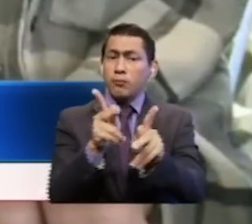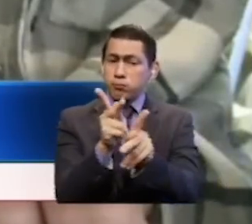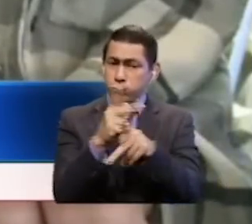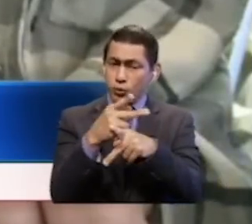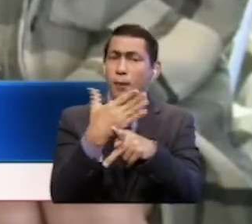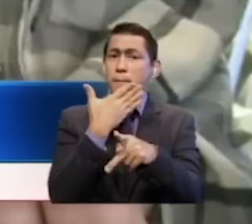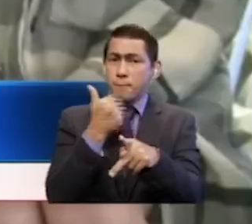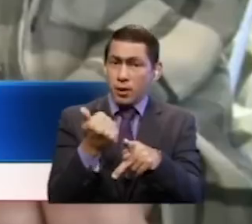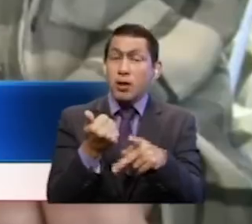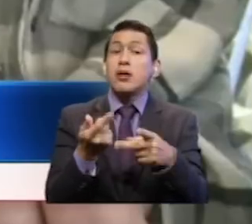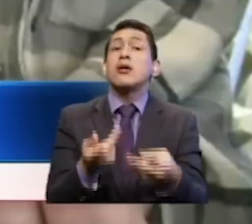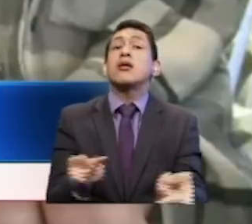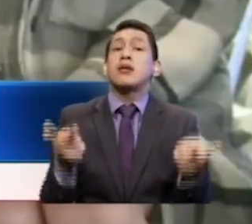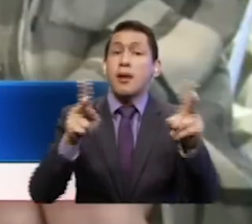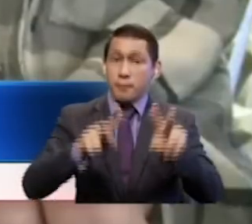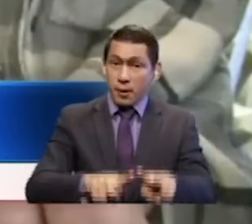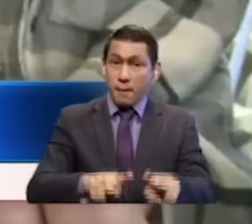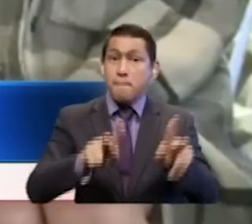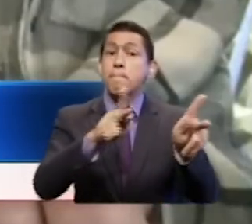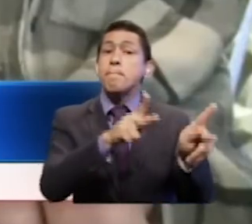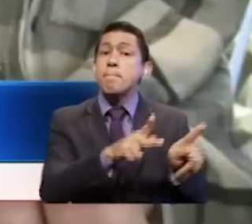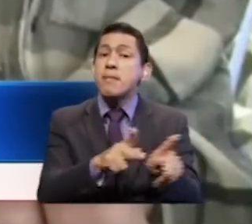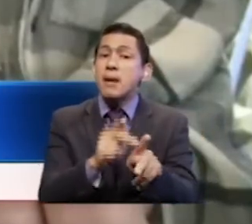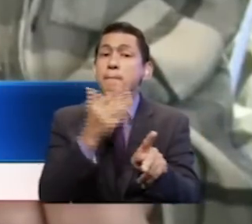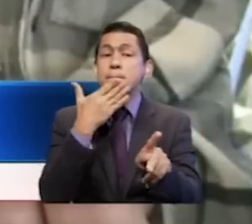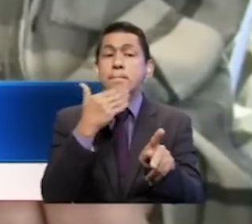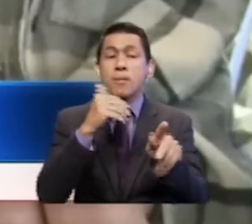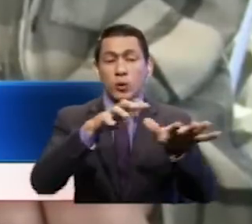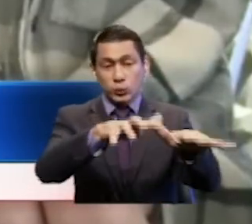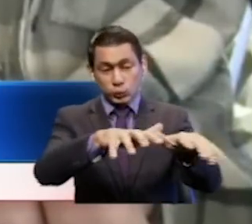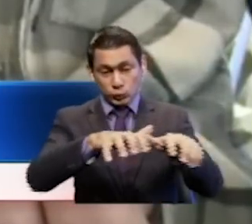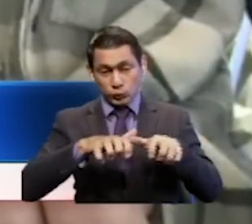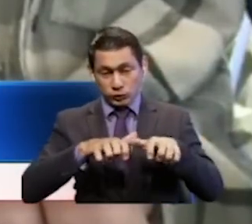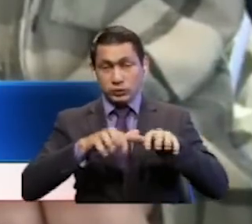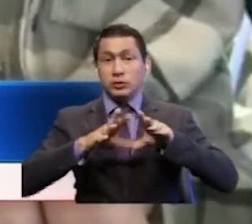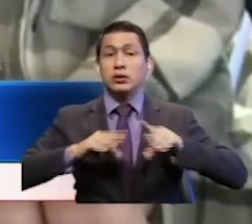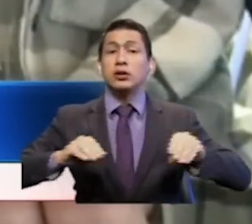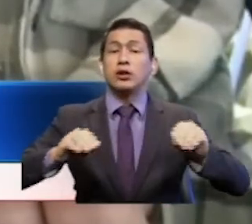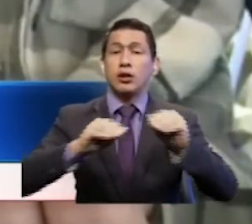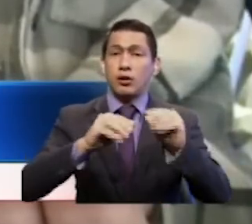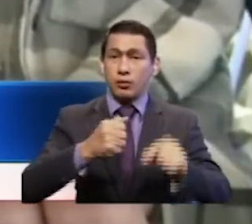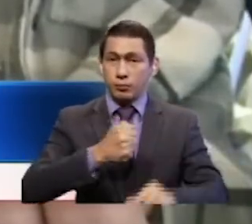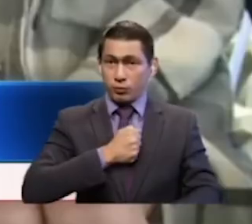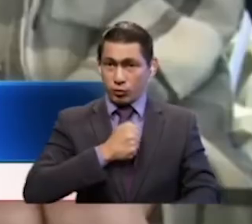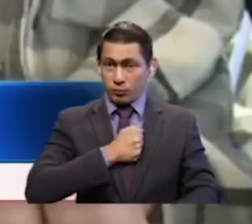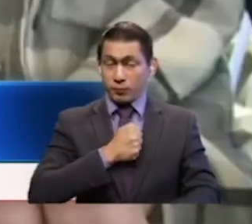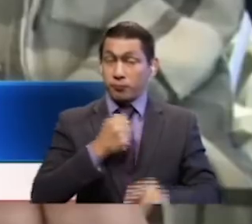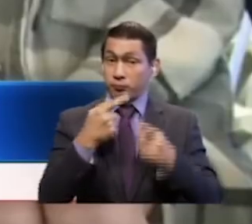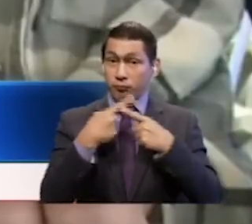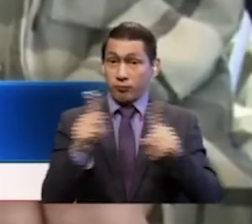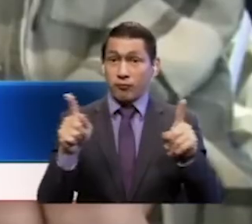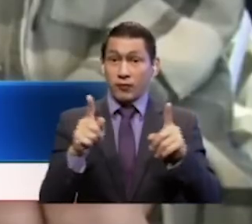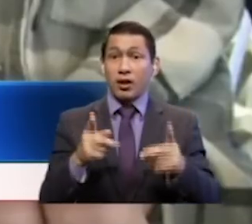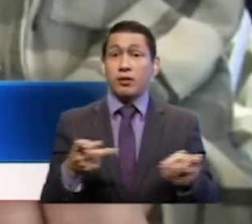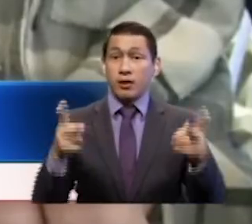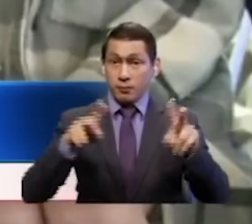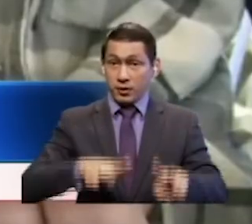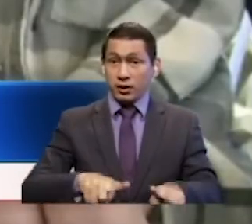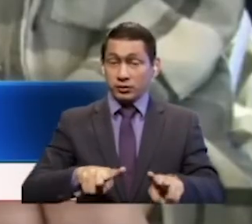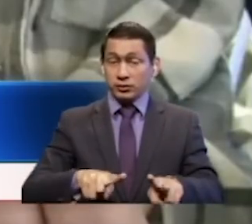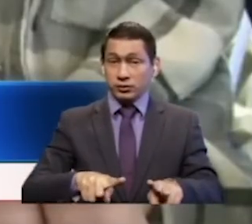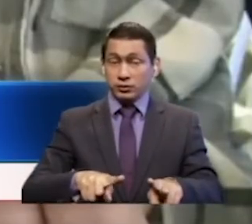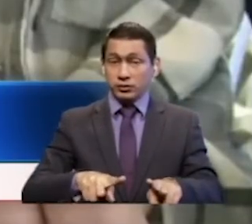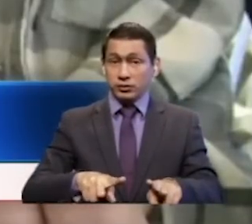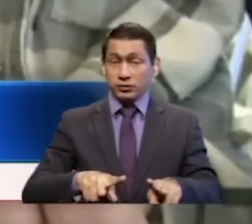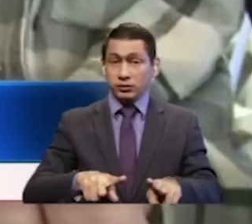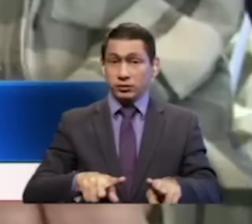mejor manera sus cultivos en tierra propia. Pero además... Ahora tienen